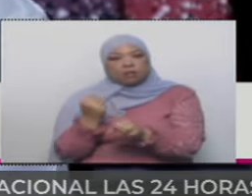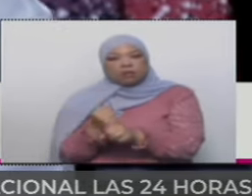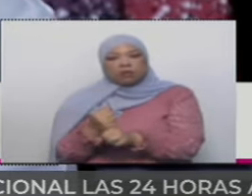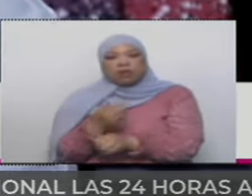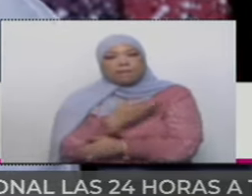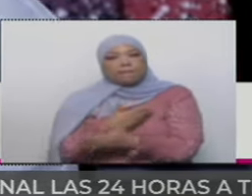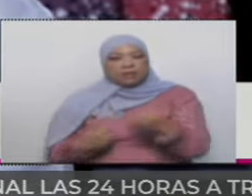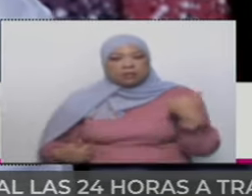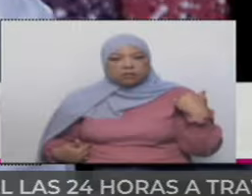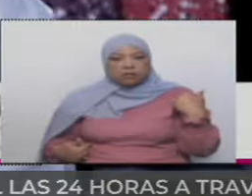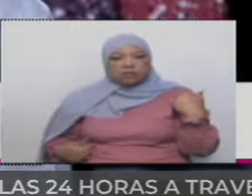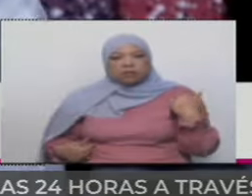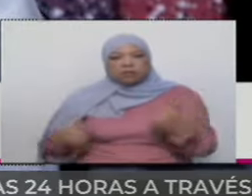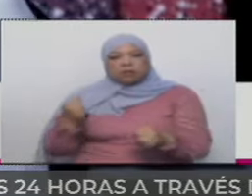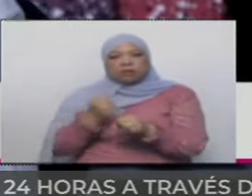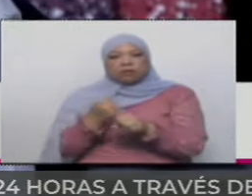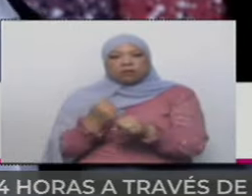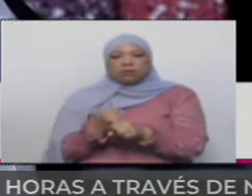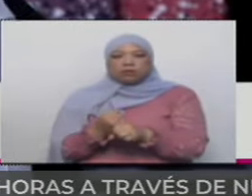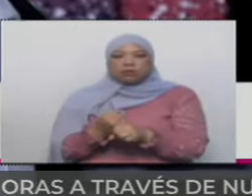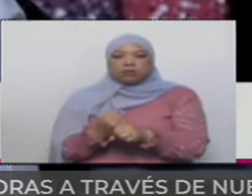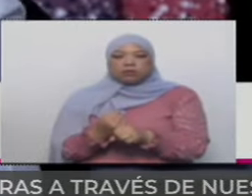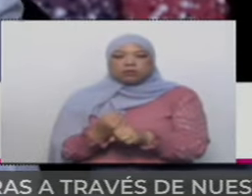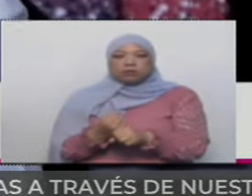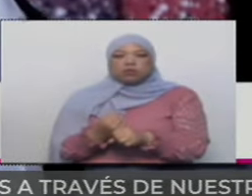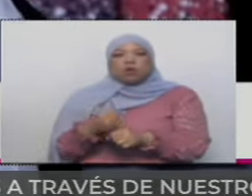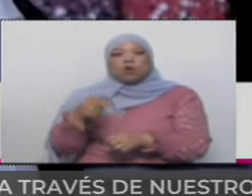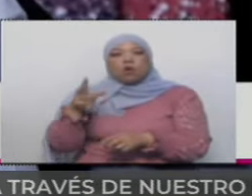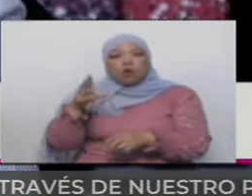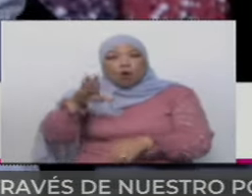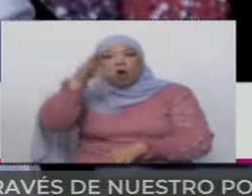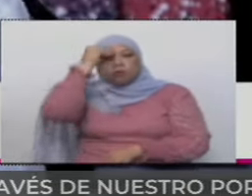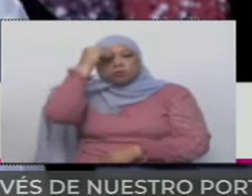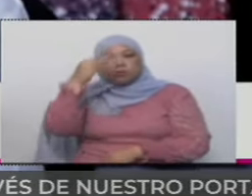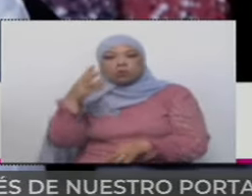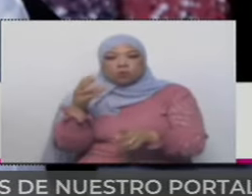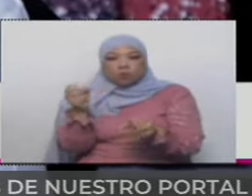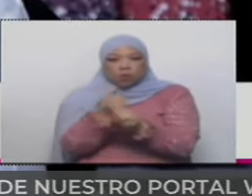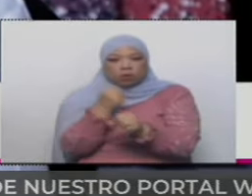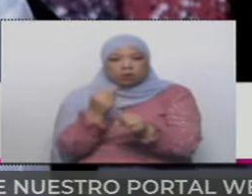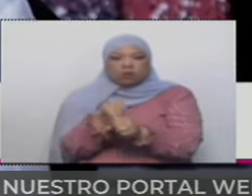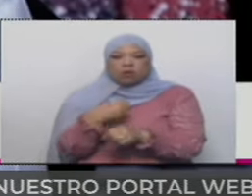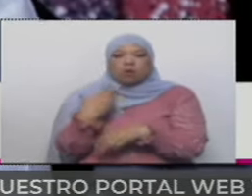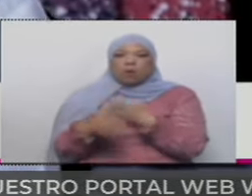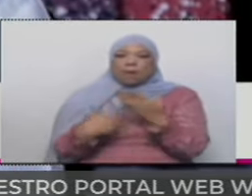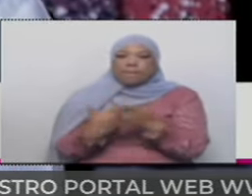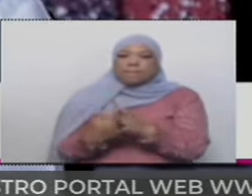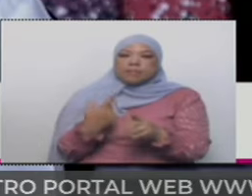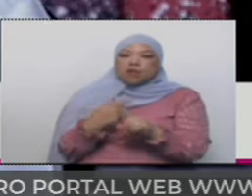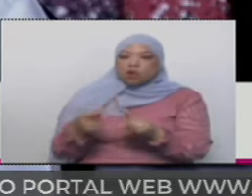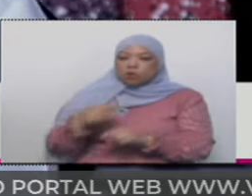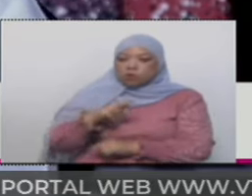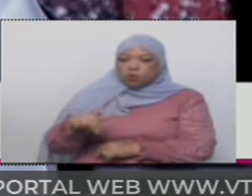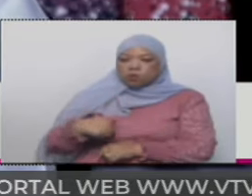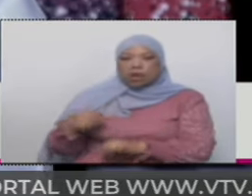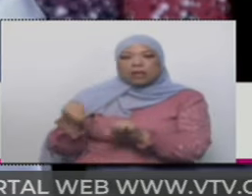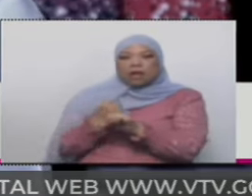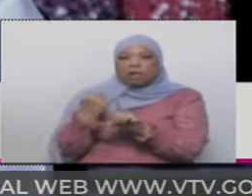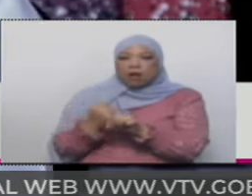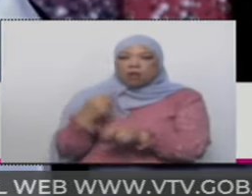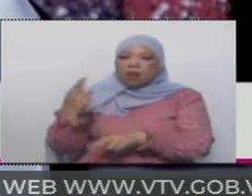presidente, tenemos los conocimientos, tenemos el compromiso, tenemos la lealtad, porque nosotros los trabajadores del